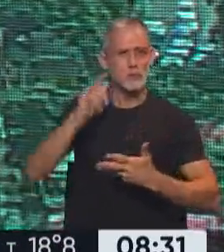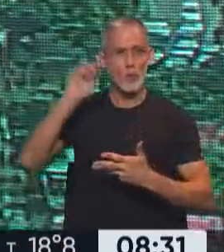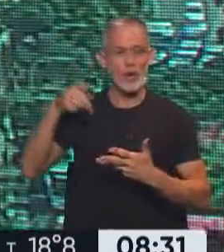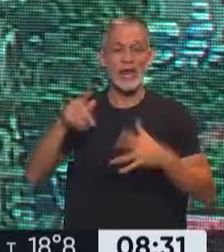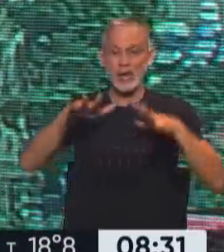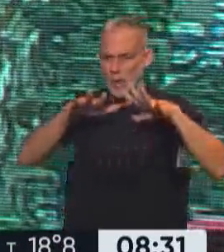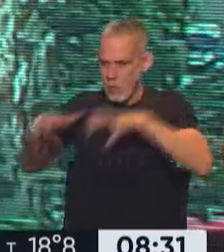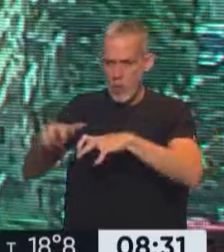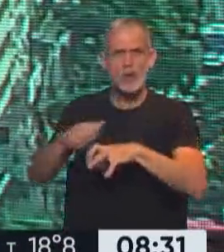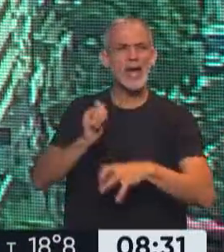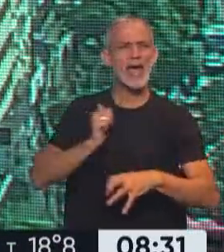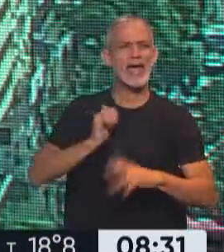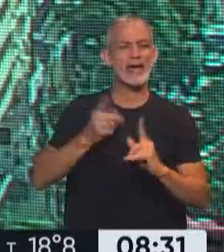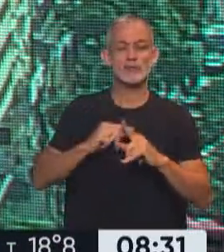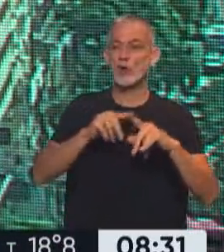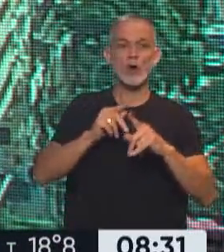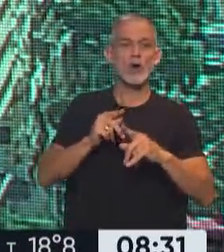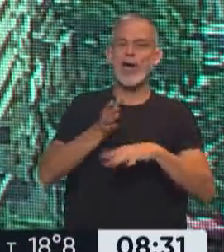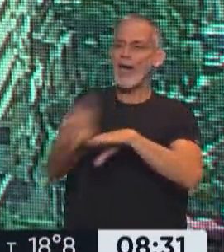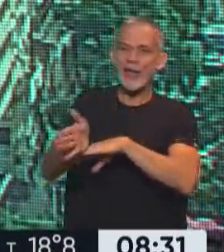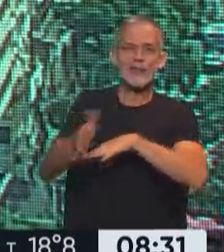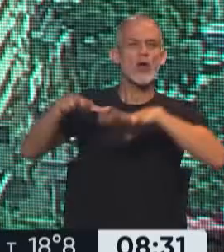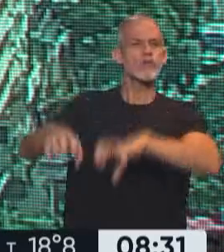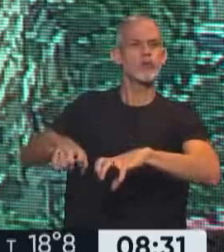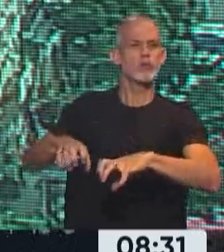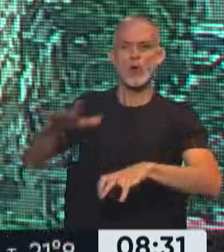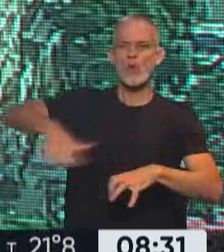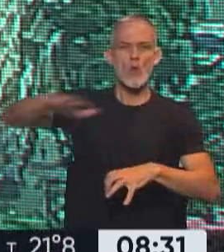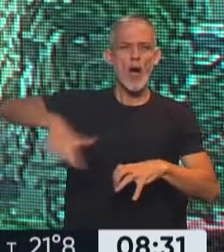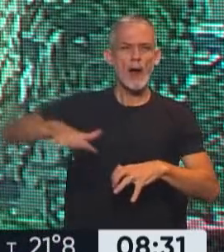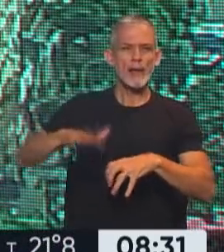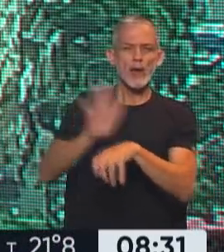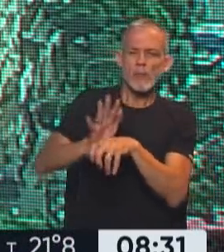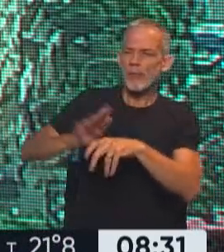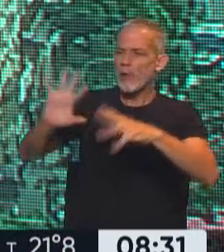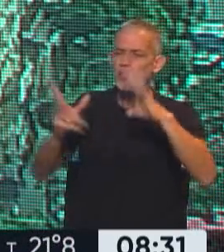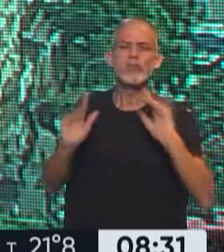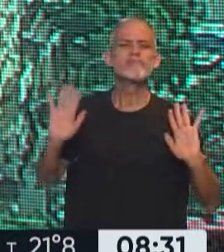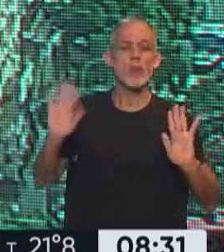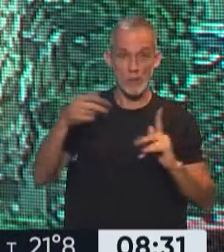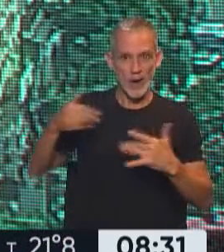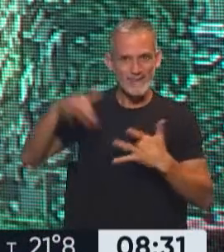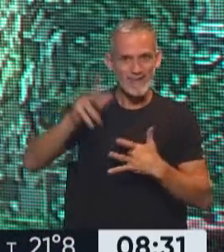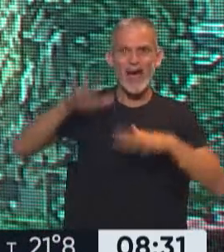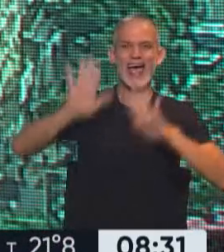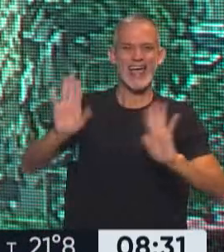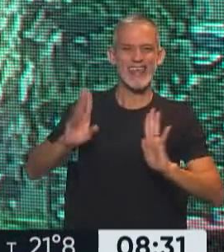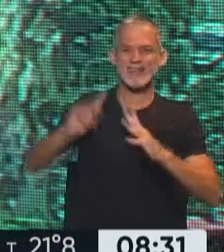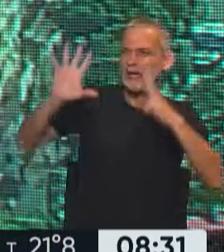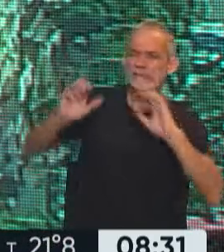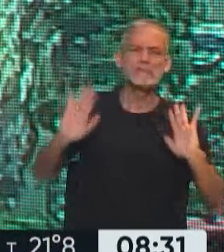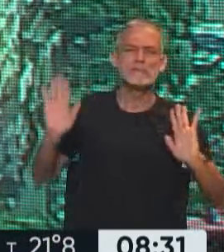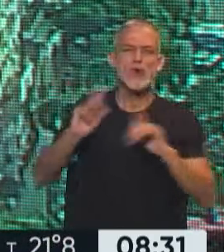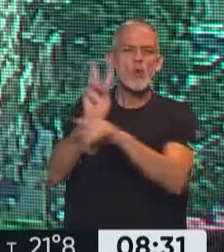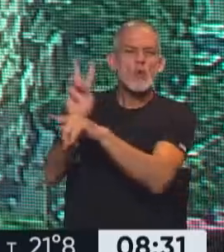es cuando un ejército ingresa y ocupa lugares, y ocupa y trata de destruir lo menos posible porque va a ocupar ese lugar y porque le